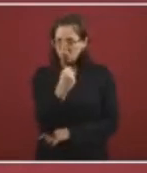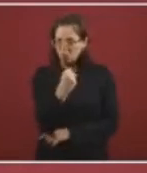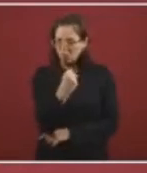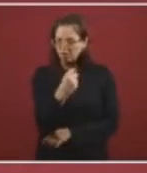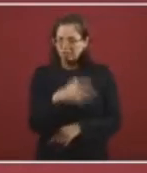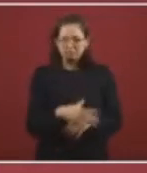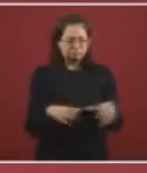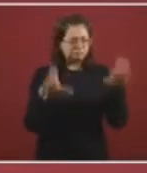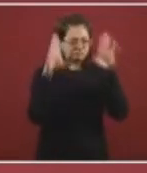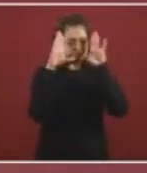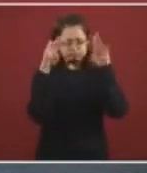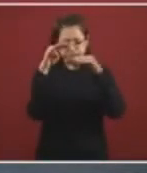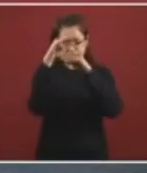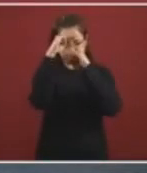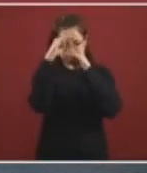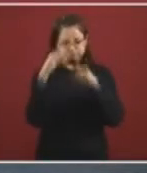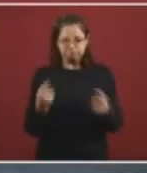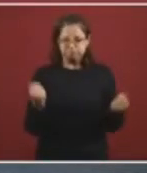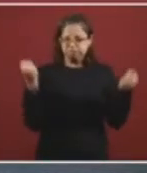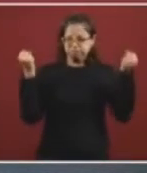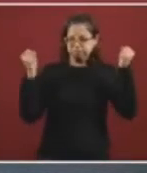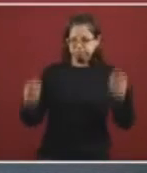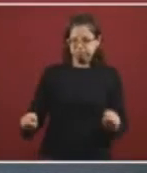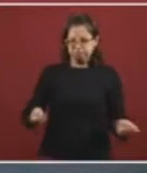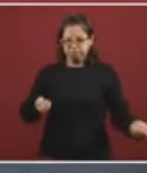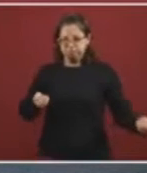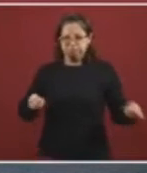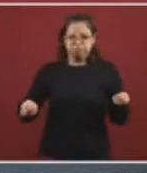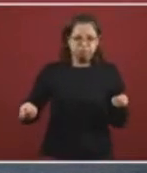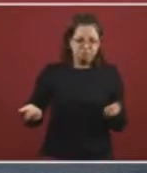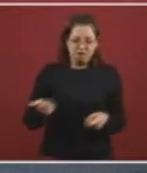muy conservadores, autoritarios.